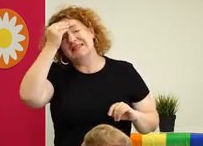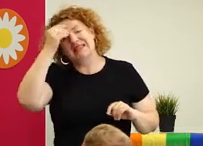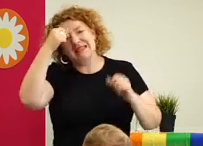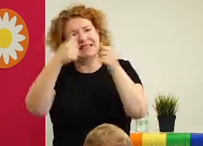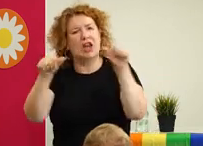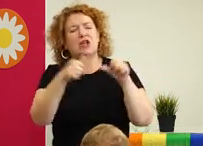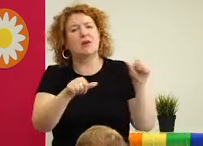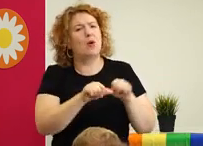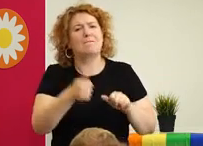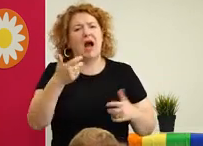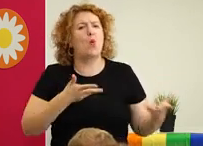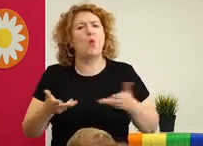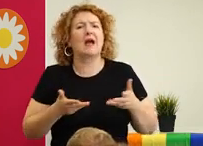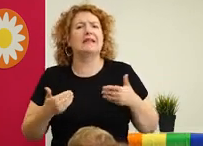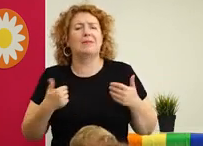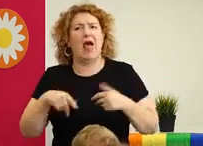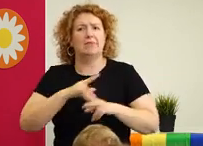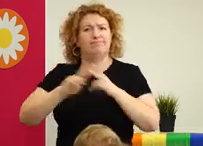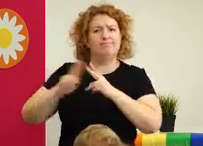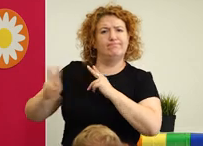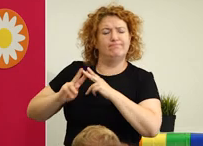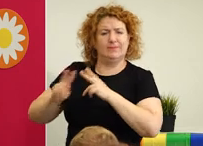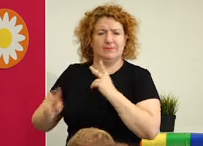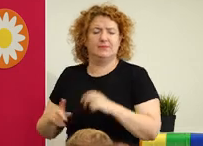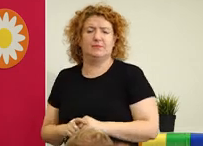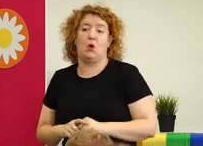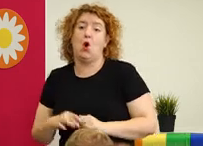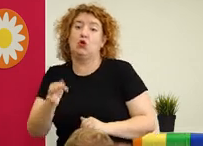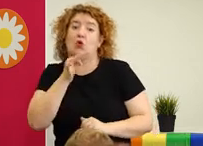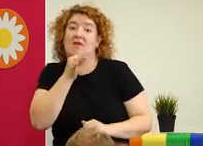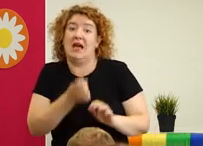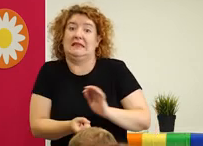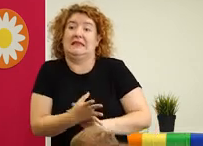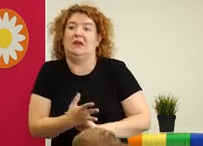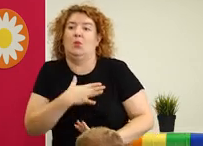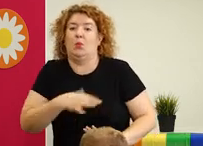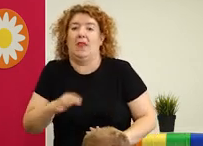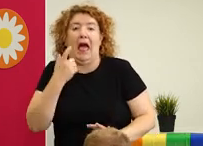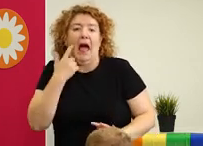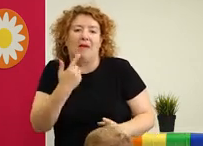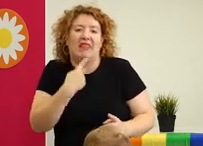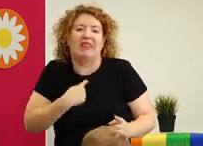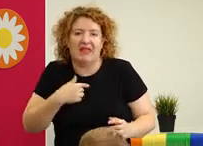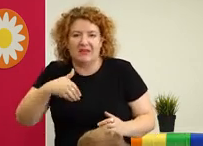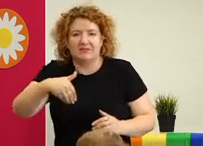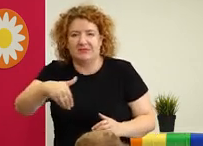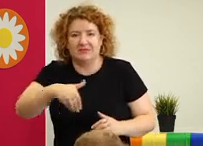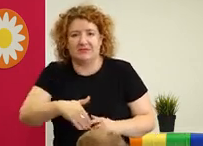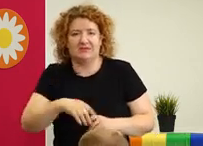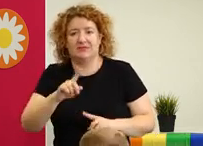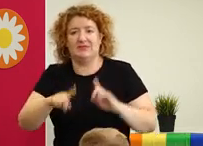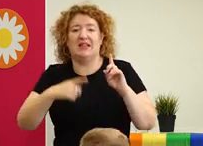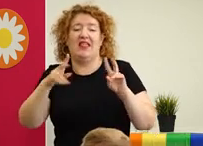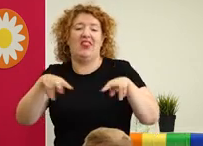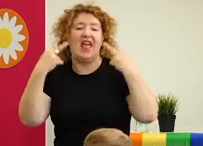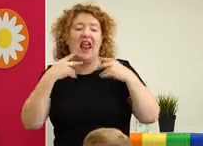estereotipos más urgentes de desmentir y alguno a lo mejor que todavía no hayamos escuchado, que nos podáis adelantar para ver qué nos van a decir los cuñados en la siguiente cena